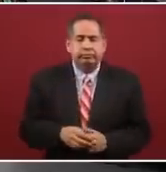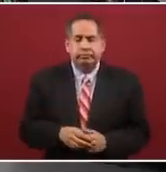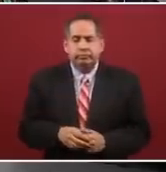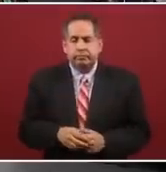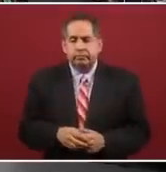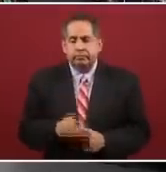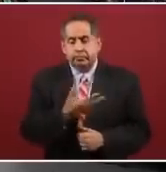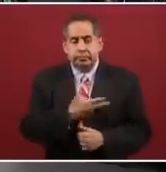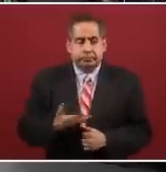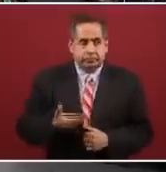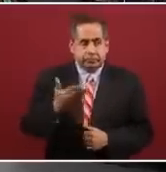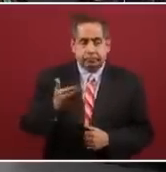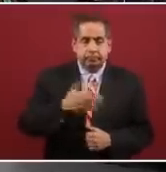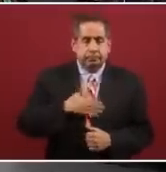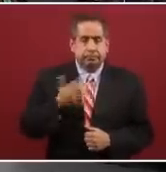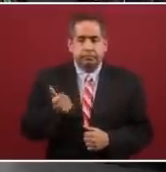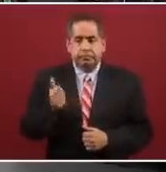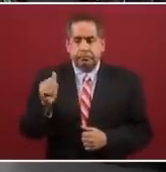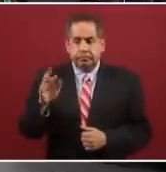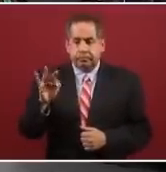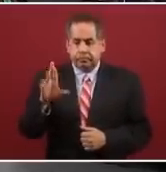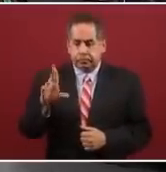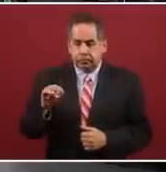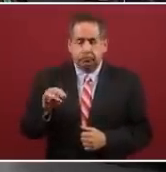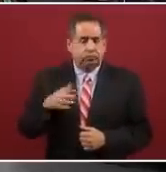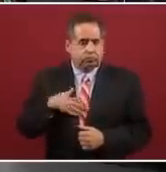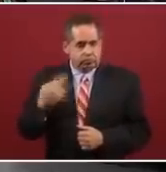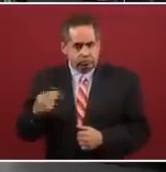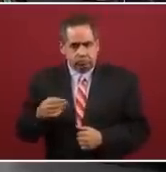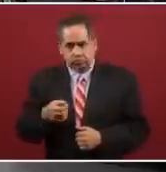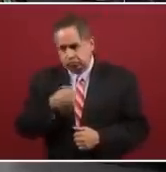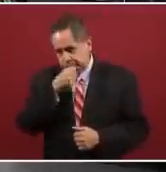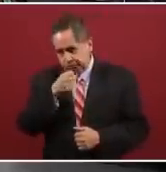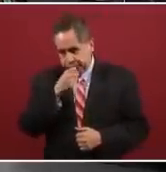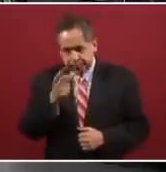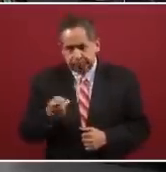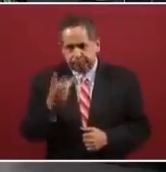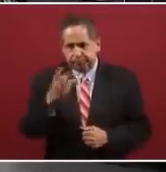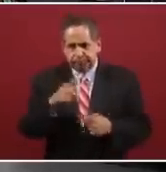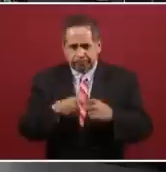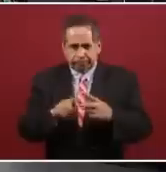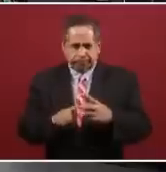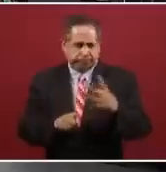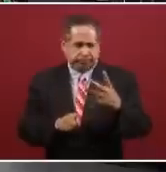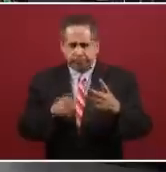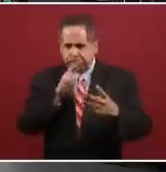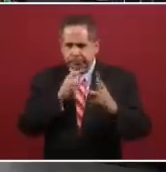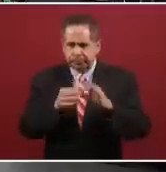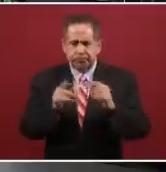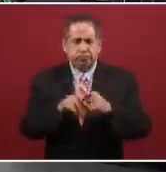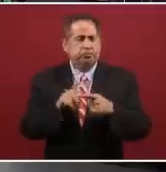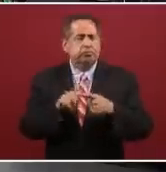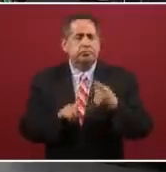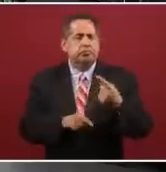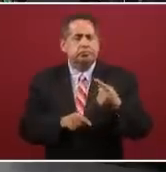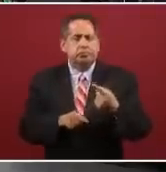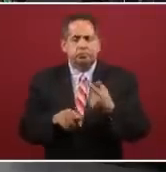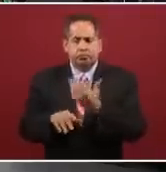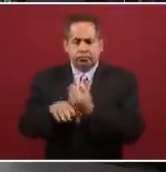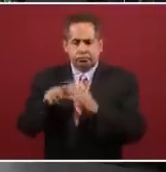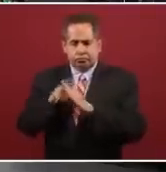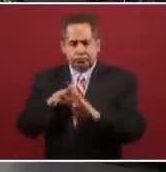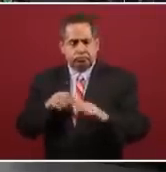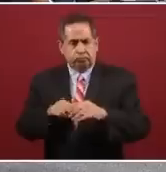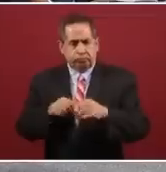Presidente, Arturo Paramo, Grupo Imagen Excelsior. Tres preguntas rapidísimas. Regresando al tema de migración en